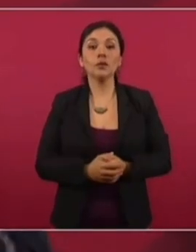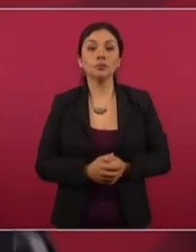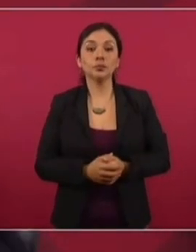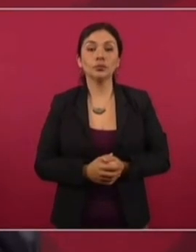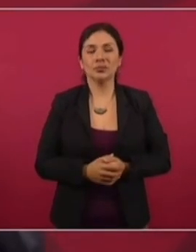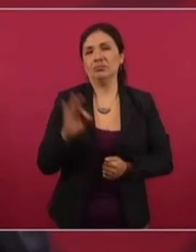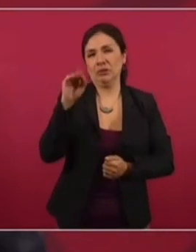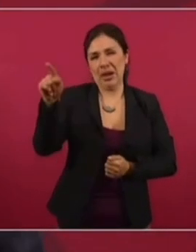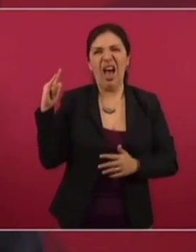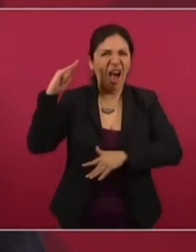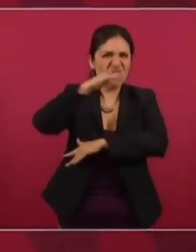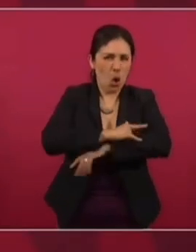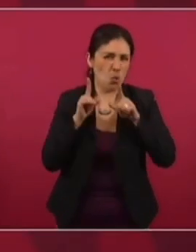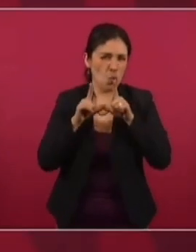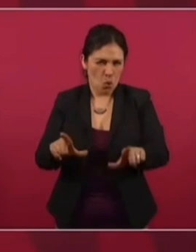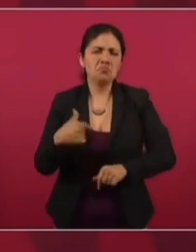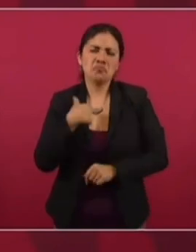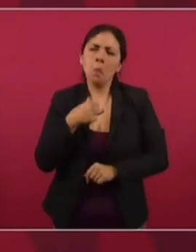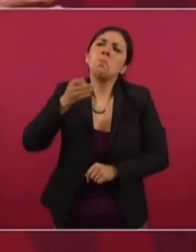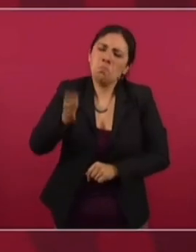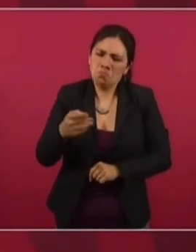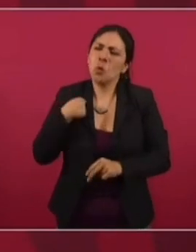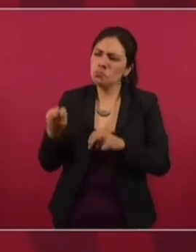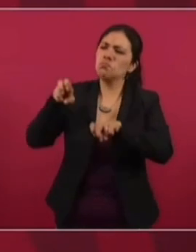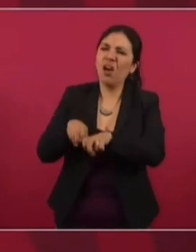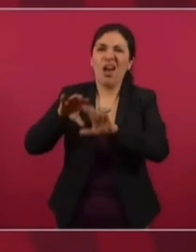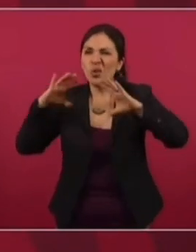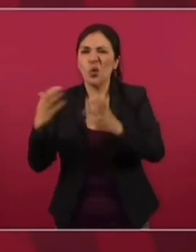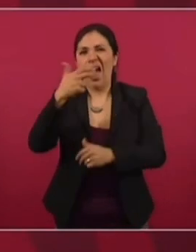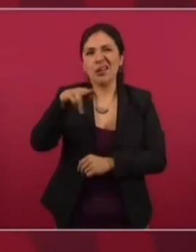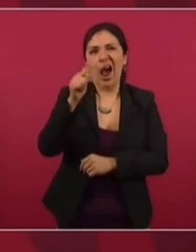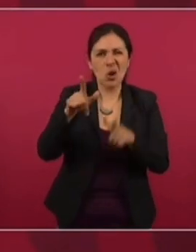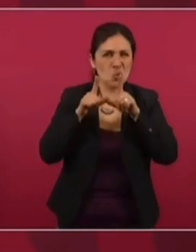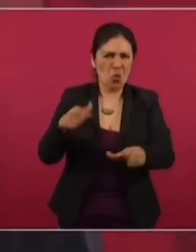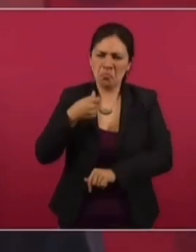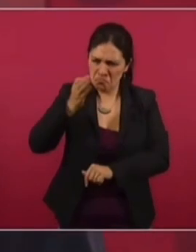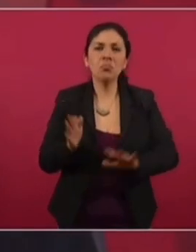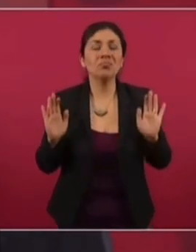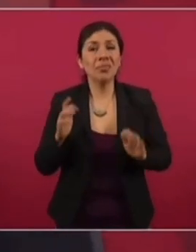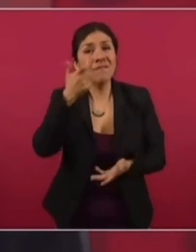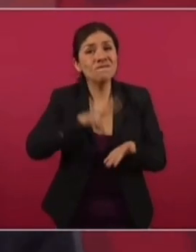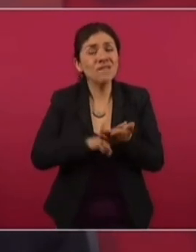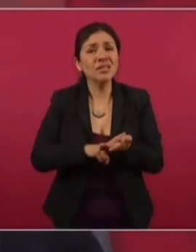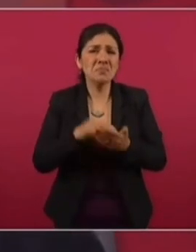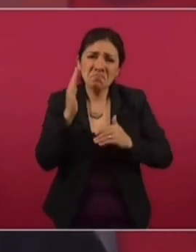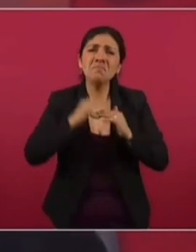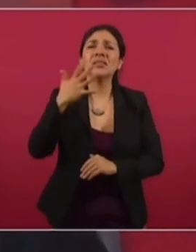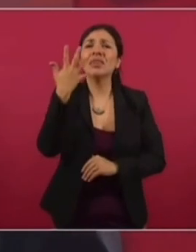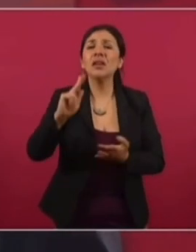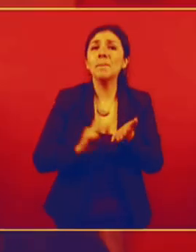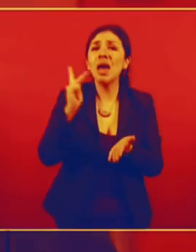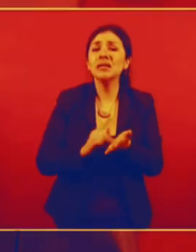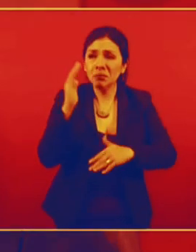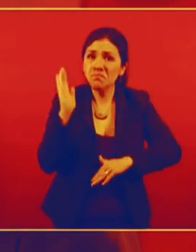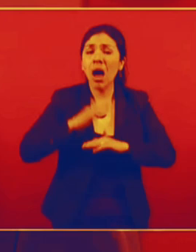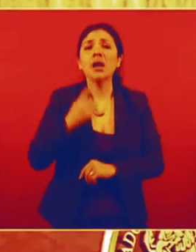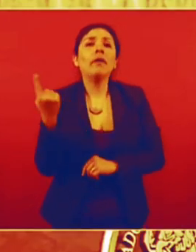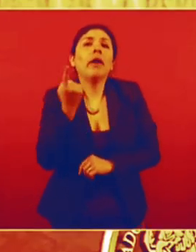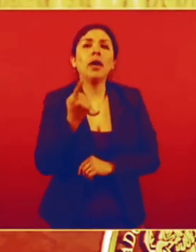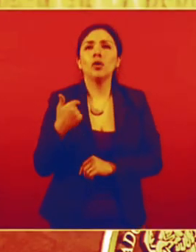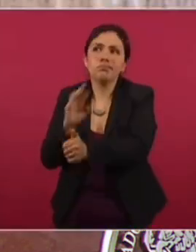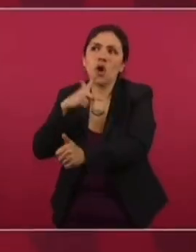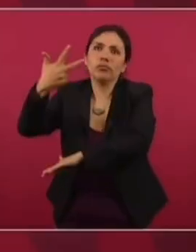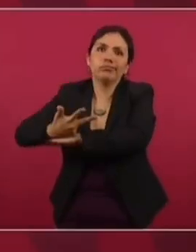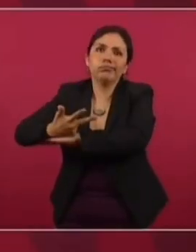Si yo usara ese avión y el hangar y todo, nos costaría 10 veces más de lo que nos cuesta